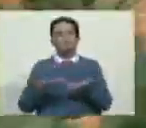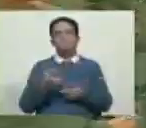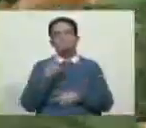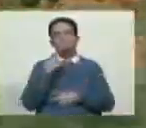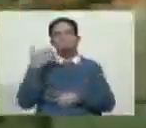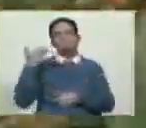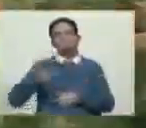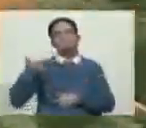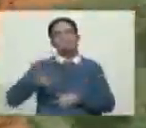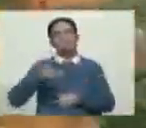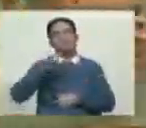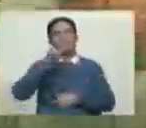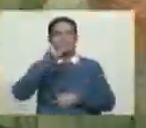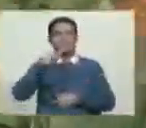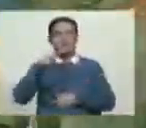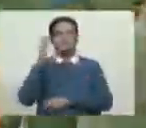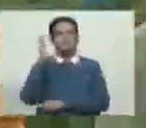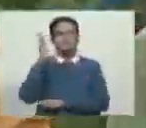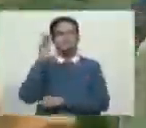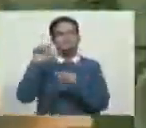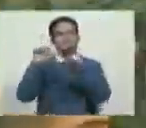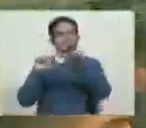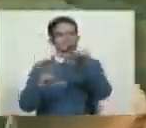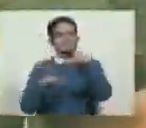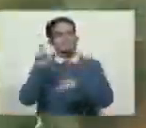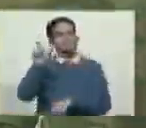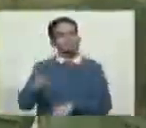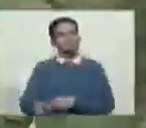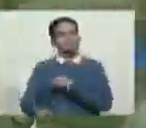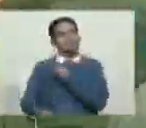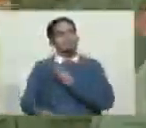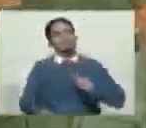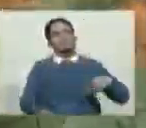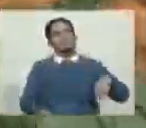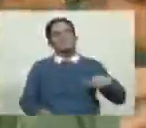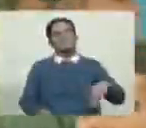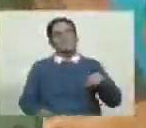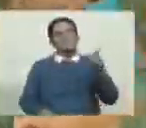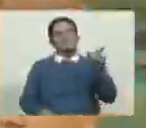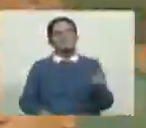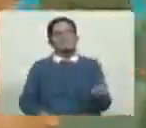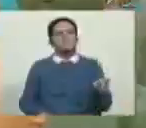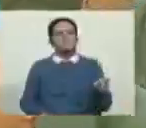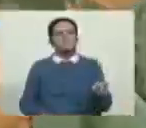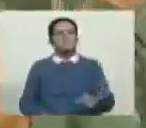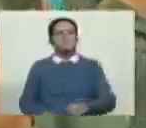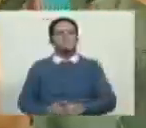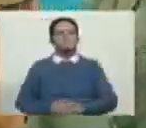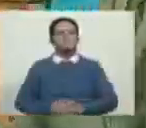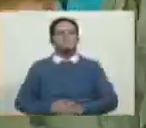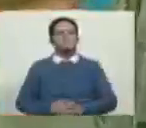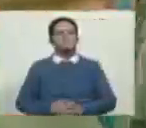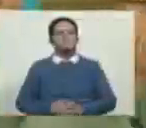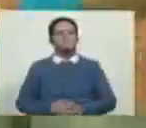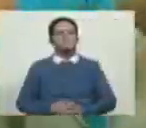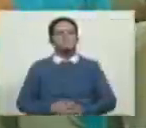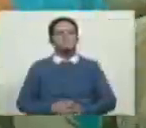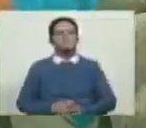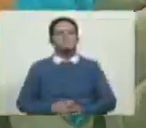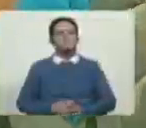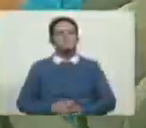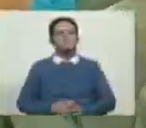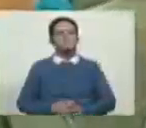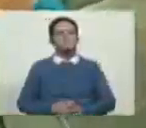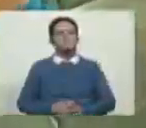importantes mensajes que ha dado a conocer el comandante en jefe de la Fuerza Armada Nacional Bolivariana, Nicolás Maduro Moros. Es